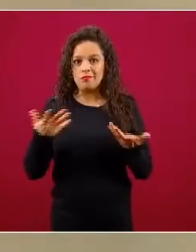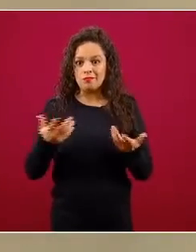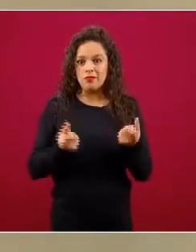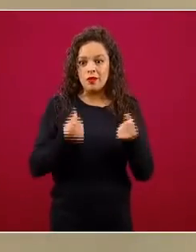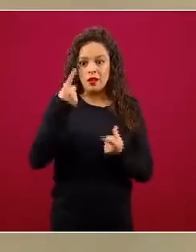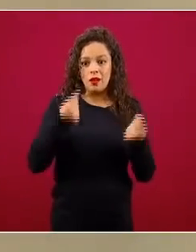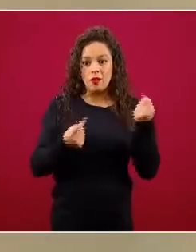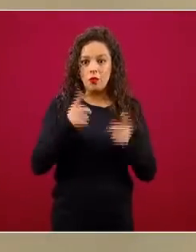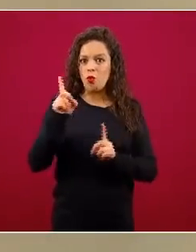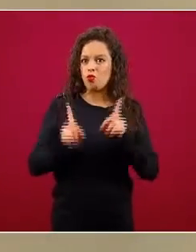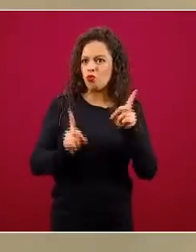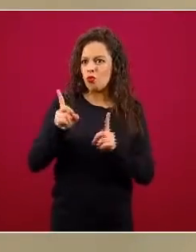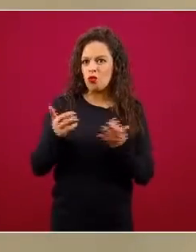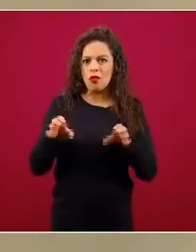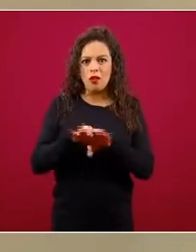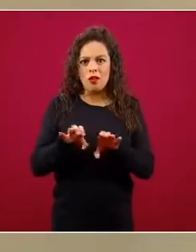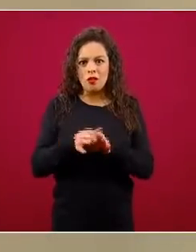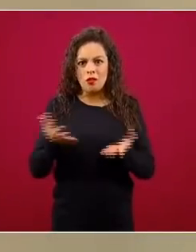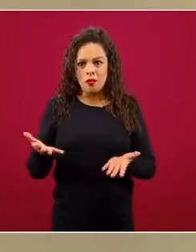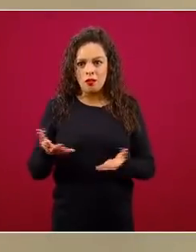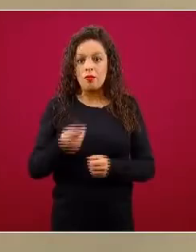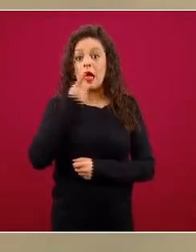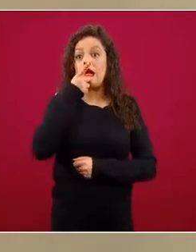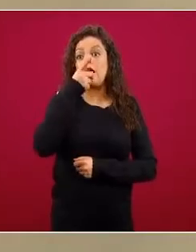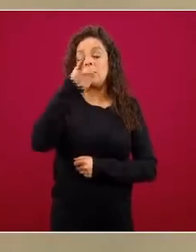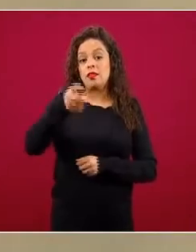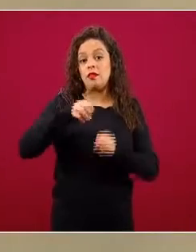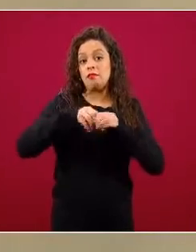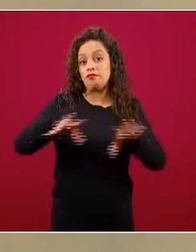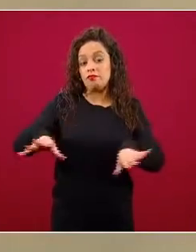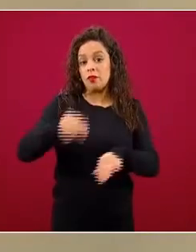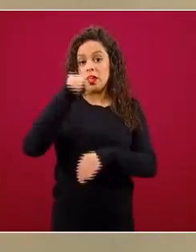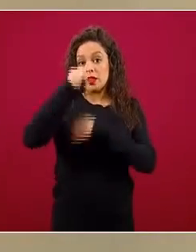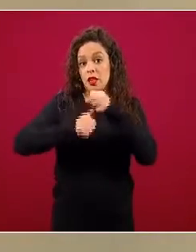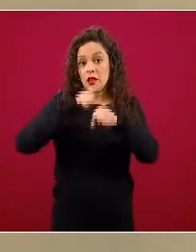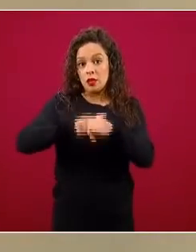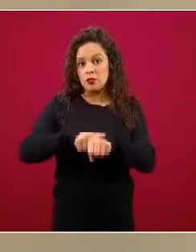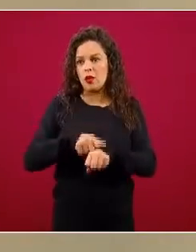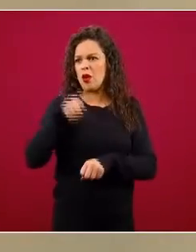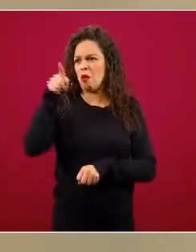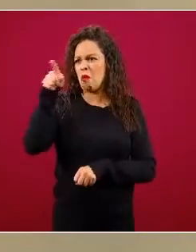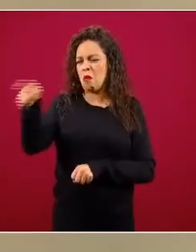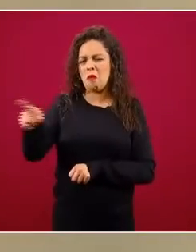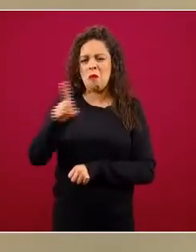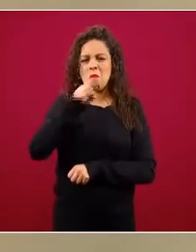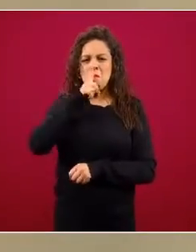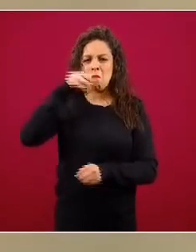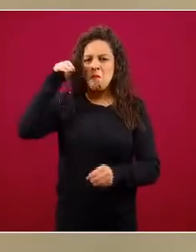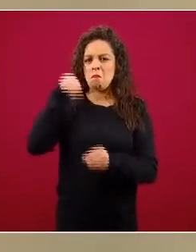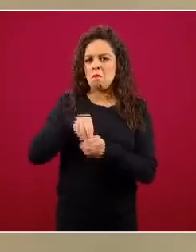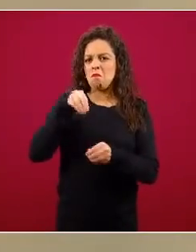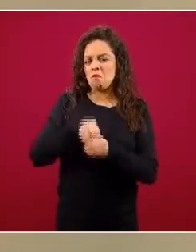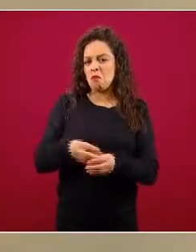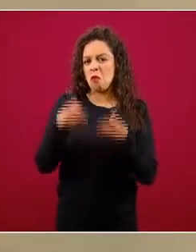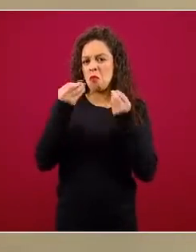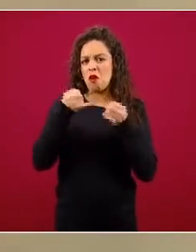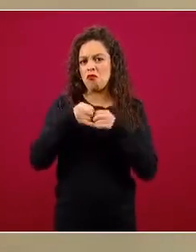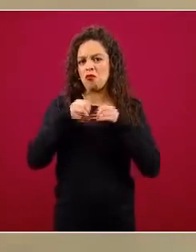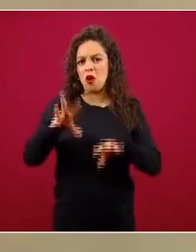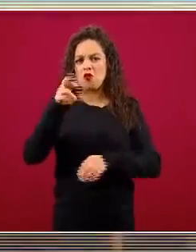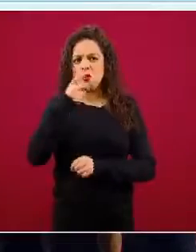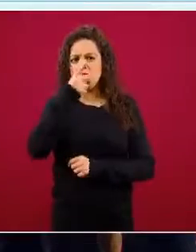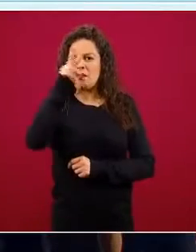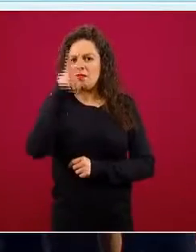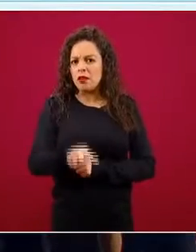periodísticas internacionales, es: están ocultando información. No, esto lo hemos explicado varias veces. Yo creo que hay que invitar